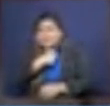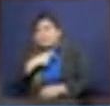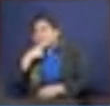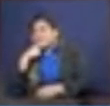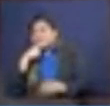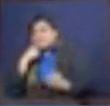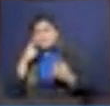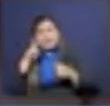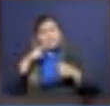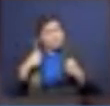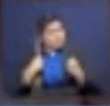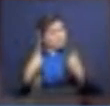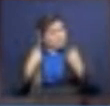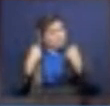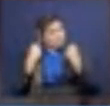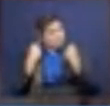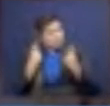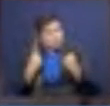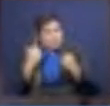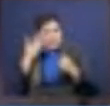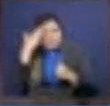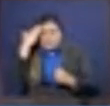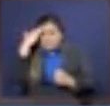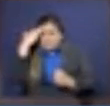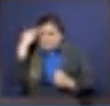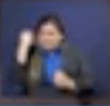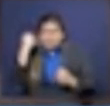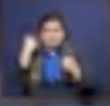de fortaleza mental,